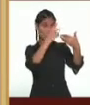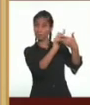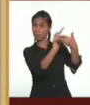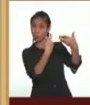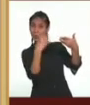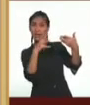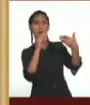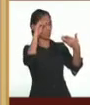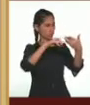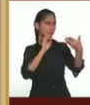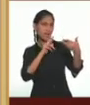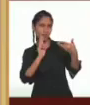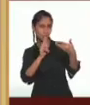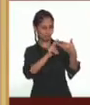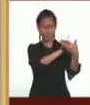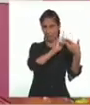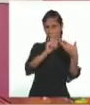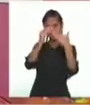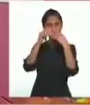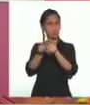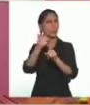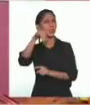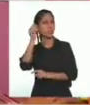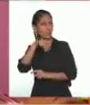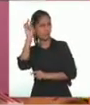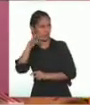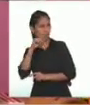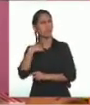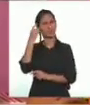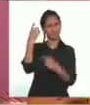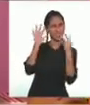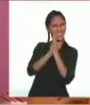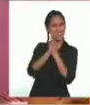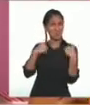para cada tema y su correspondencia con la pregunta. Yasmín, yo creo que ya